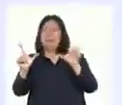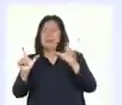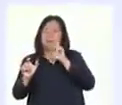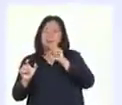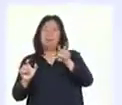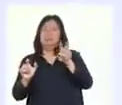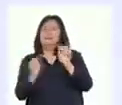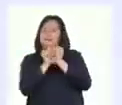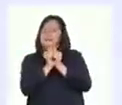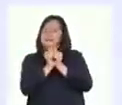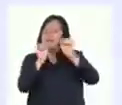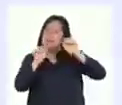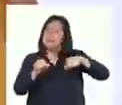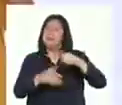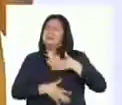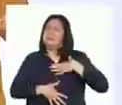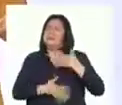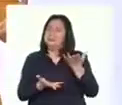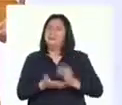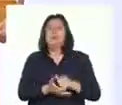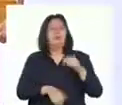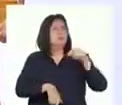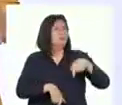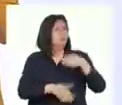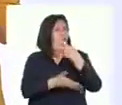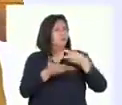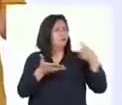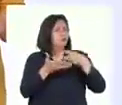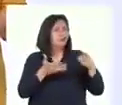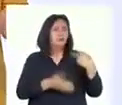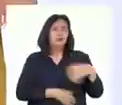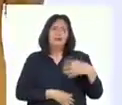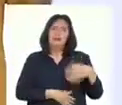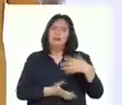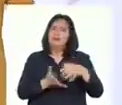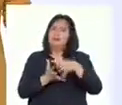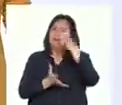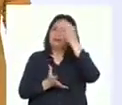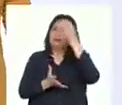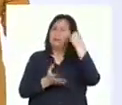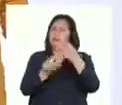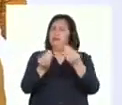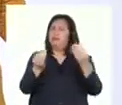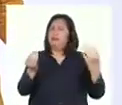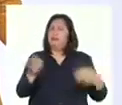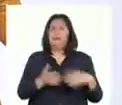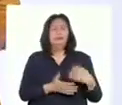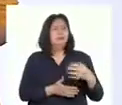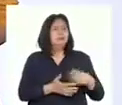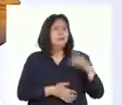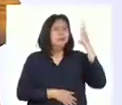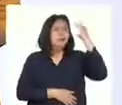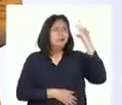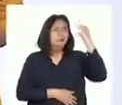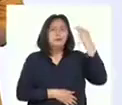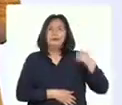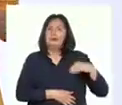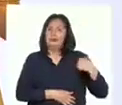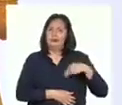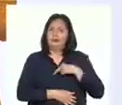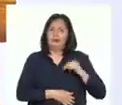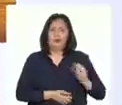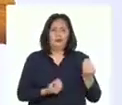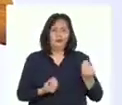juntos siempre es más divertido. Durante estas 2 semanas estamos aprendiendo mucho sobre nuestras experiencias y